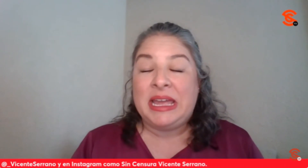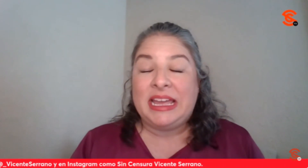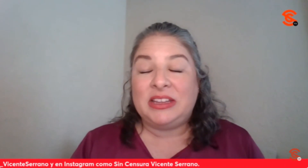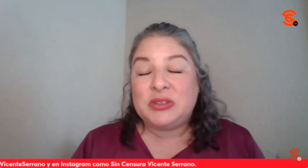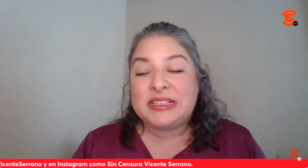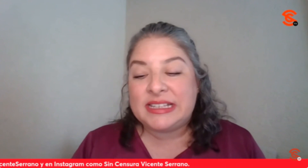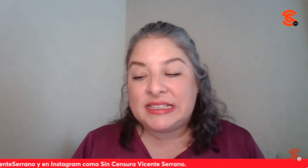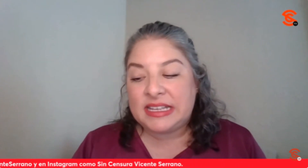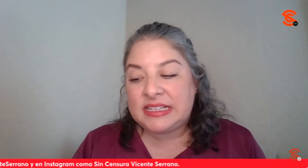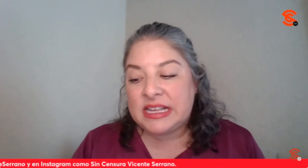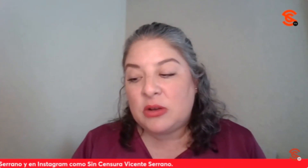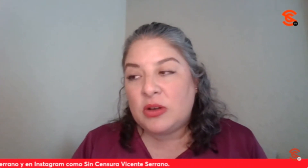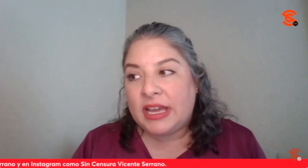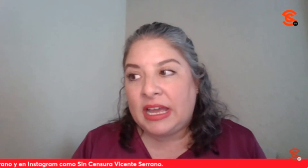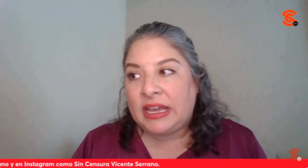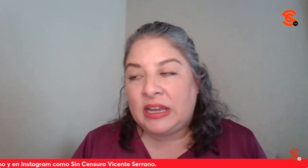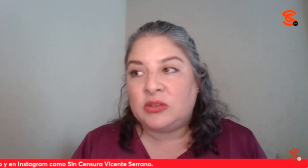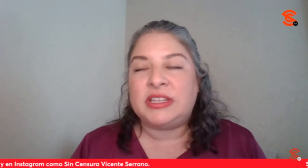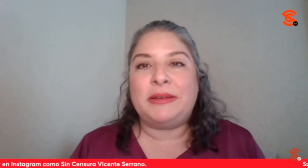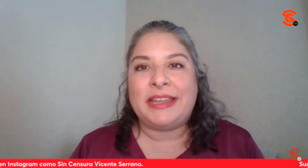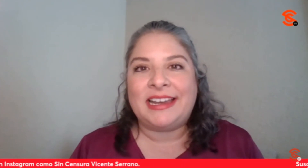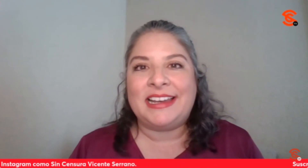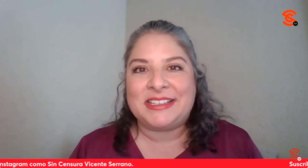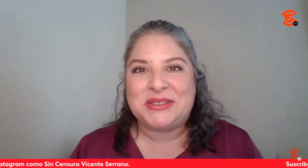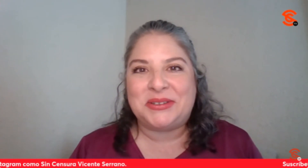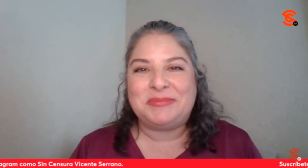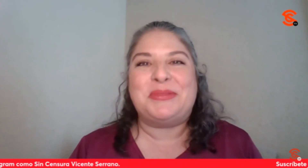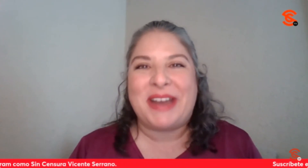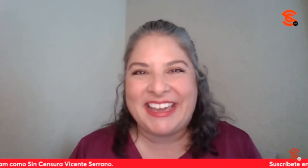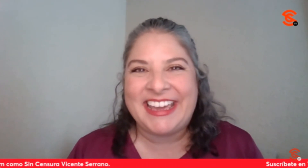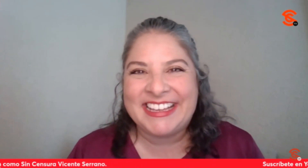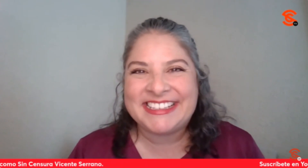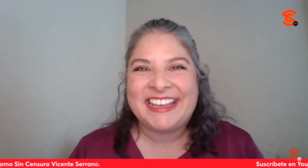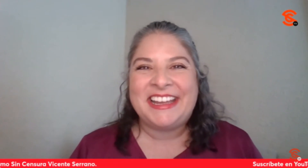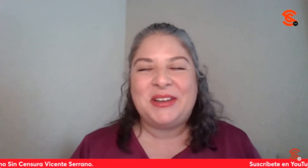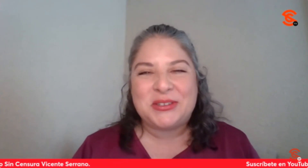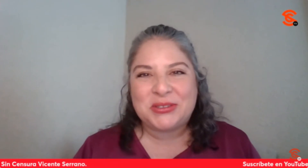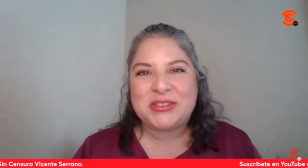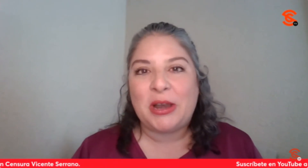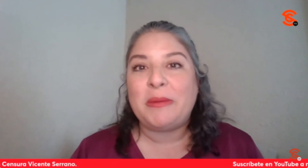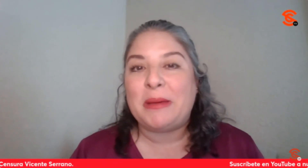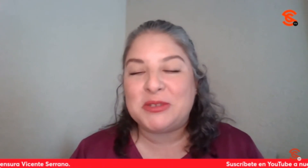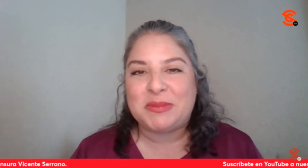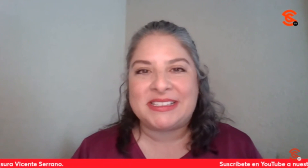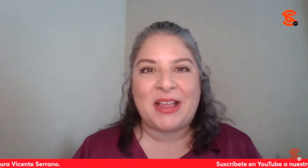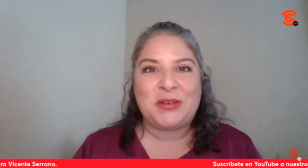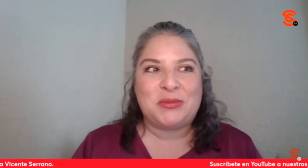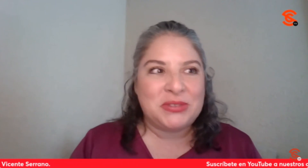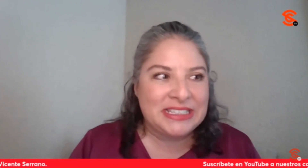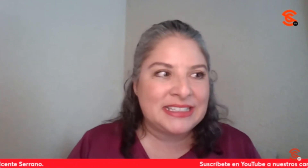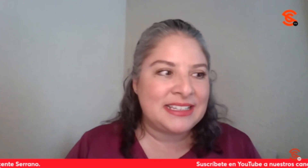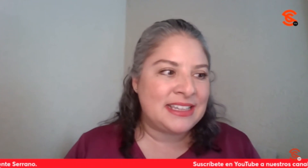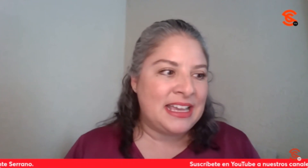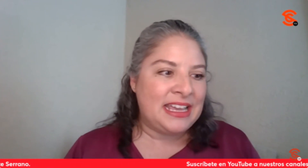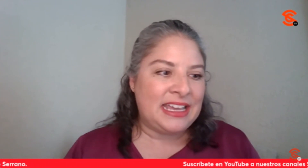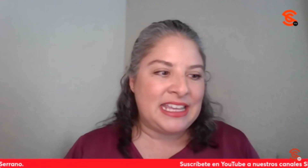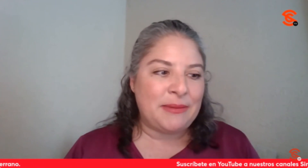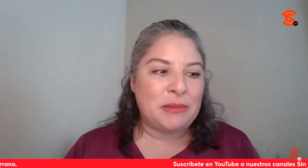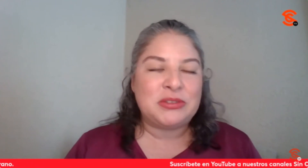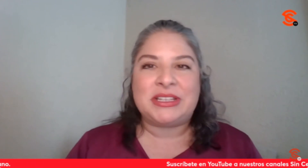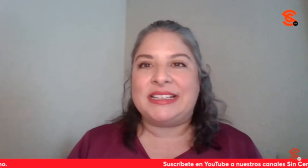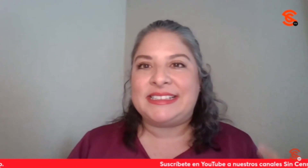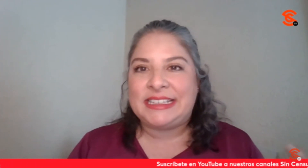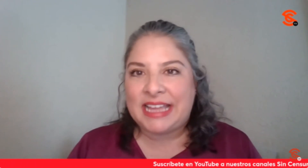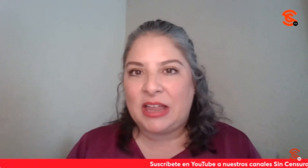contundente. Entonces es algo que nos debe dar la lección, por ahí es. Nosotros ya lo habíamos pasado, como dices,